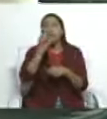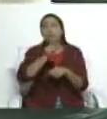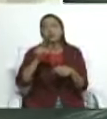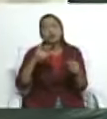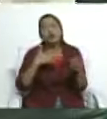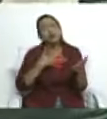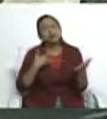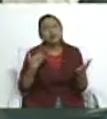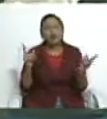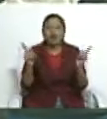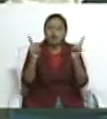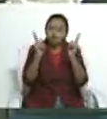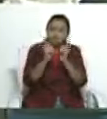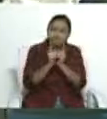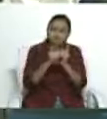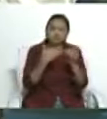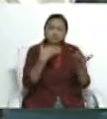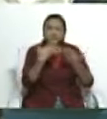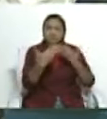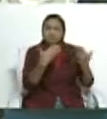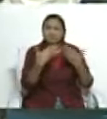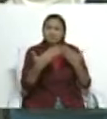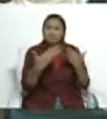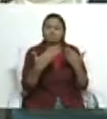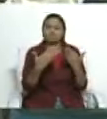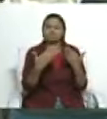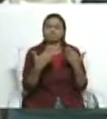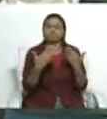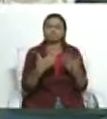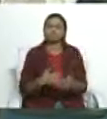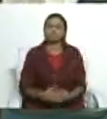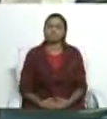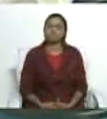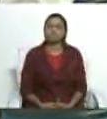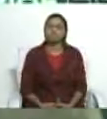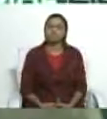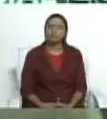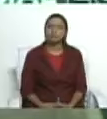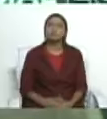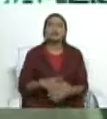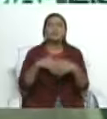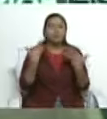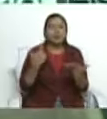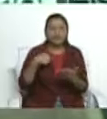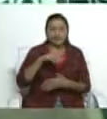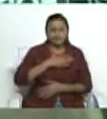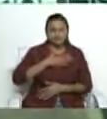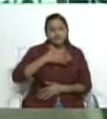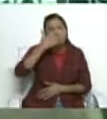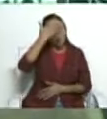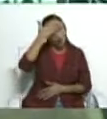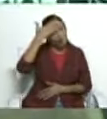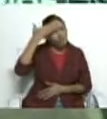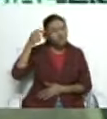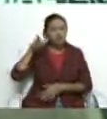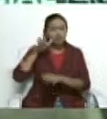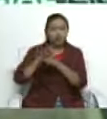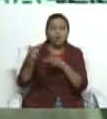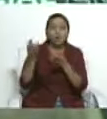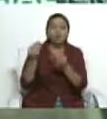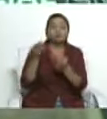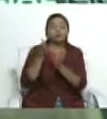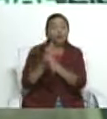tratar de superar las grandes trampas que nos han puesto en el camino en los últimos